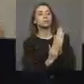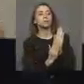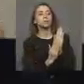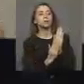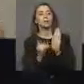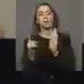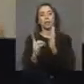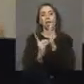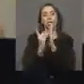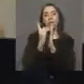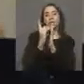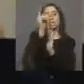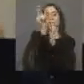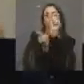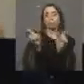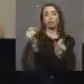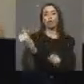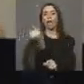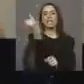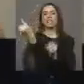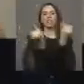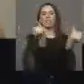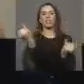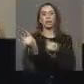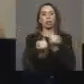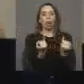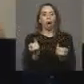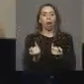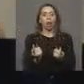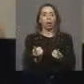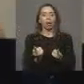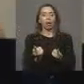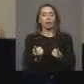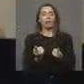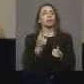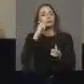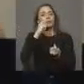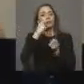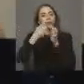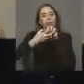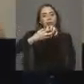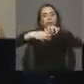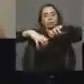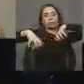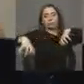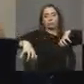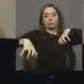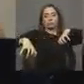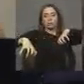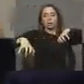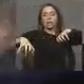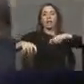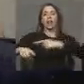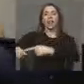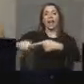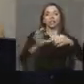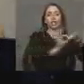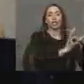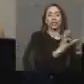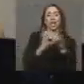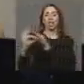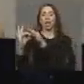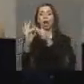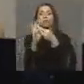en el desarrollo individual de las personas, no obstante significó segregación y desintegración social, que fueron